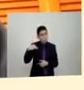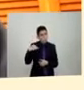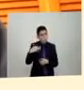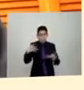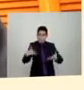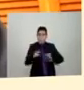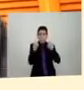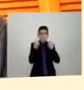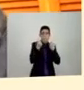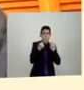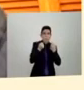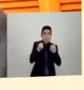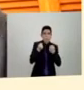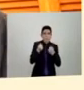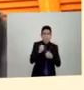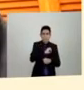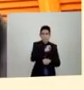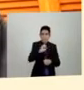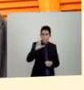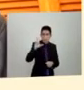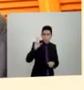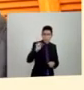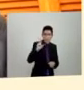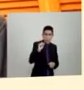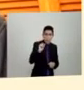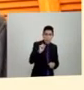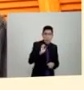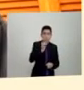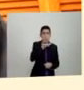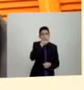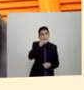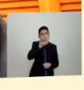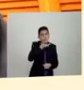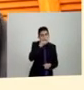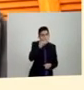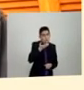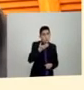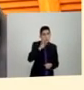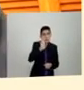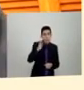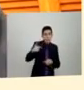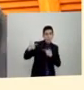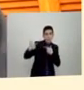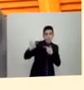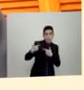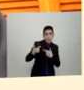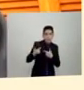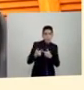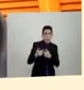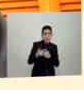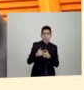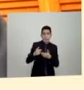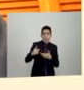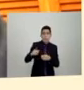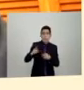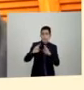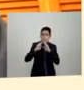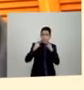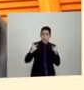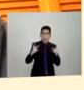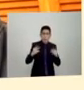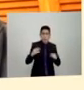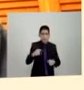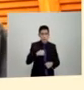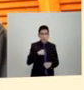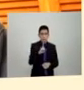odian al boom, porque la tradición es la ruptura generacional. Y yo me quedé durante un